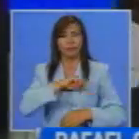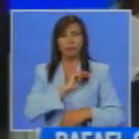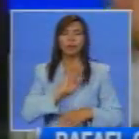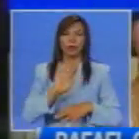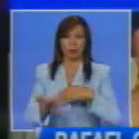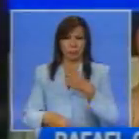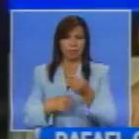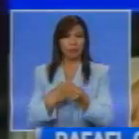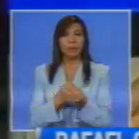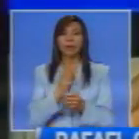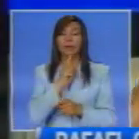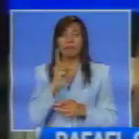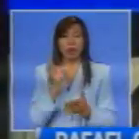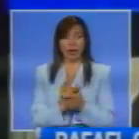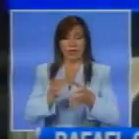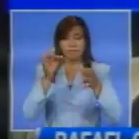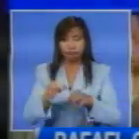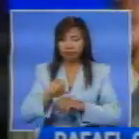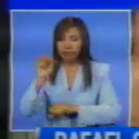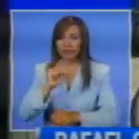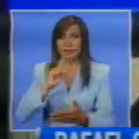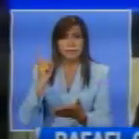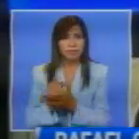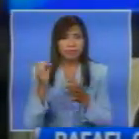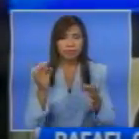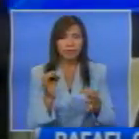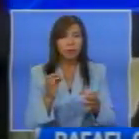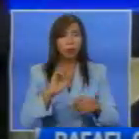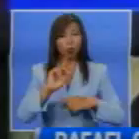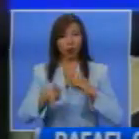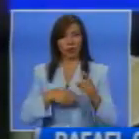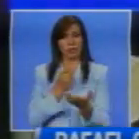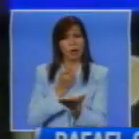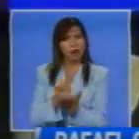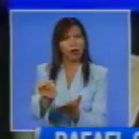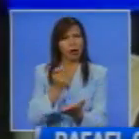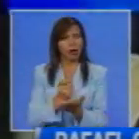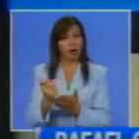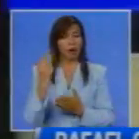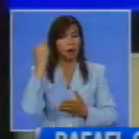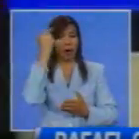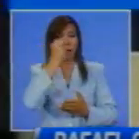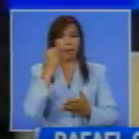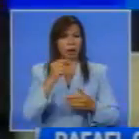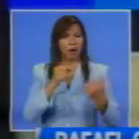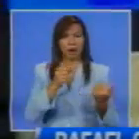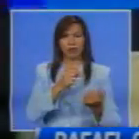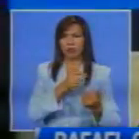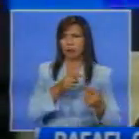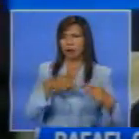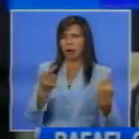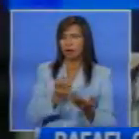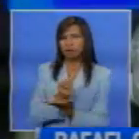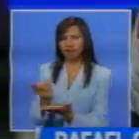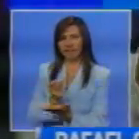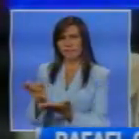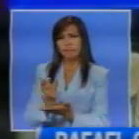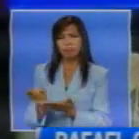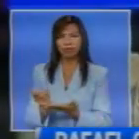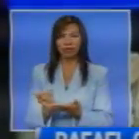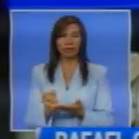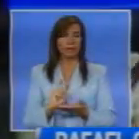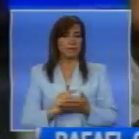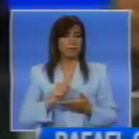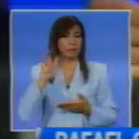partido en base a la verdad. La verdad es que el acosado es el gobierno legítimo de Venezuela. Que Nicolás Maduro es